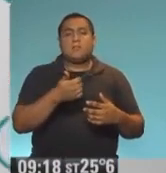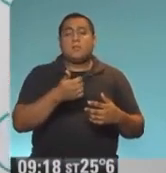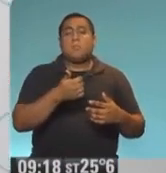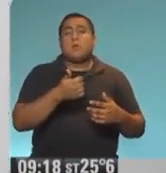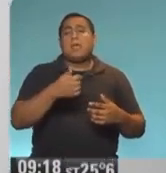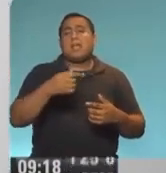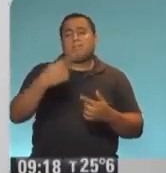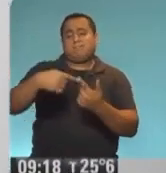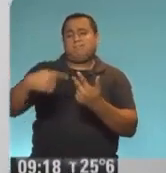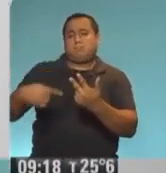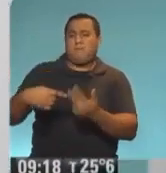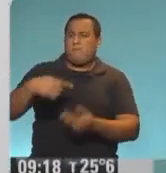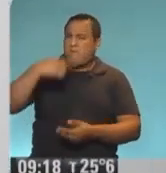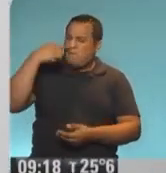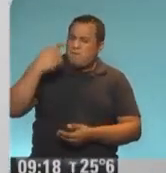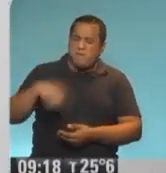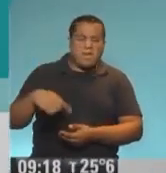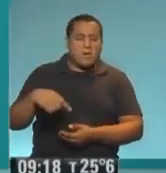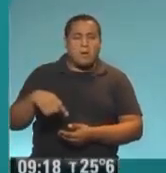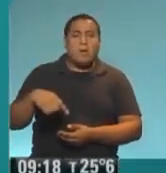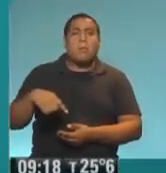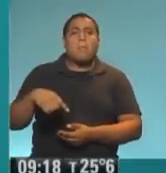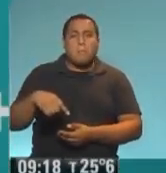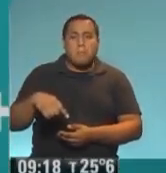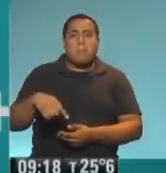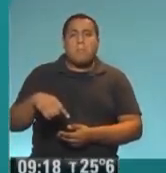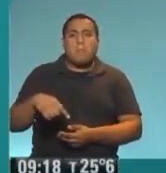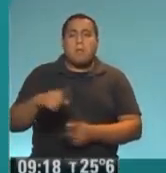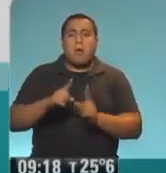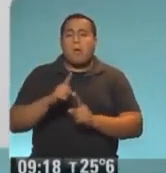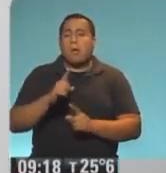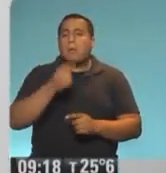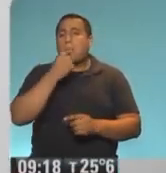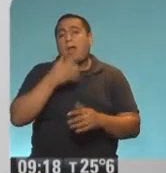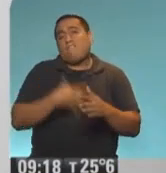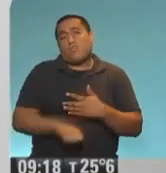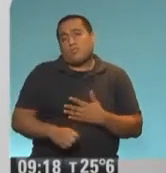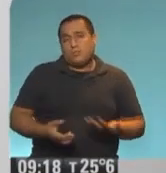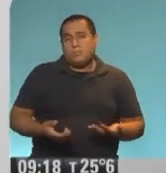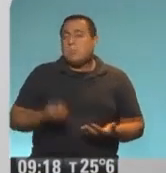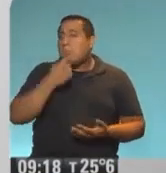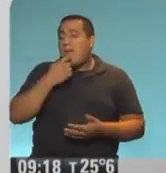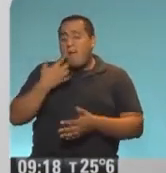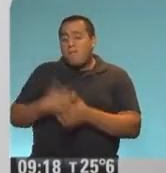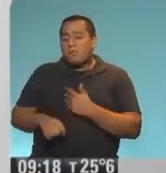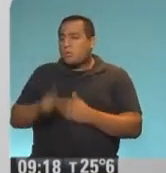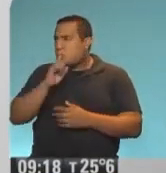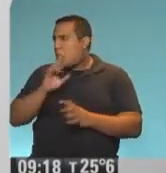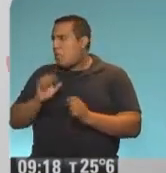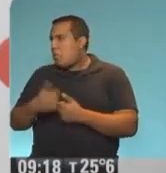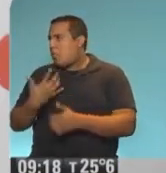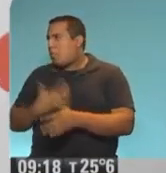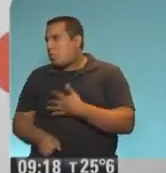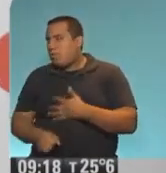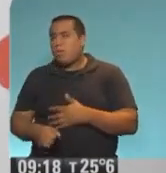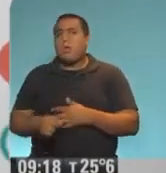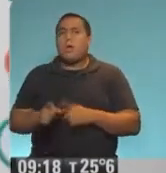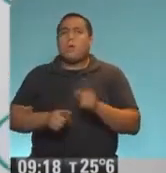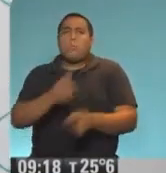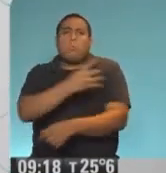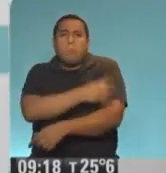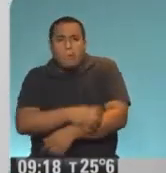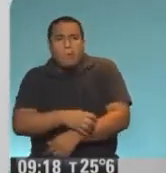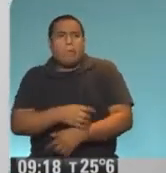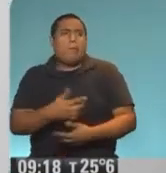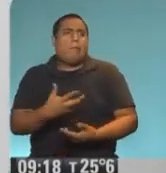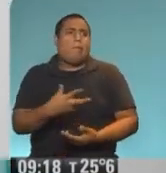que realmente es mucho peor cuando es clandestina, cuando no es igual según la clase social o la educación que tenga,